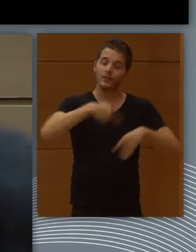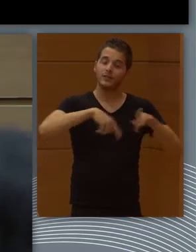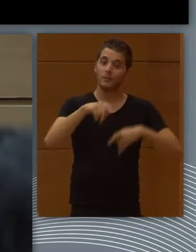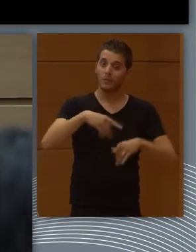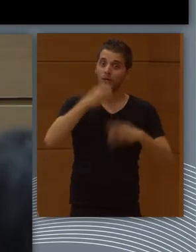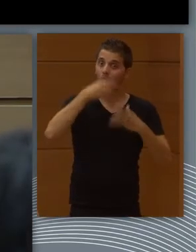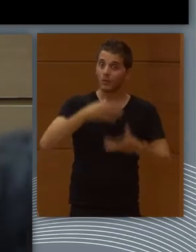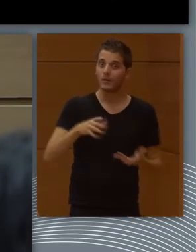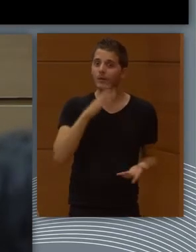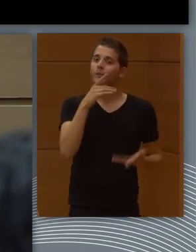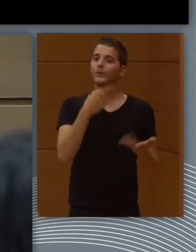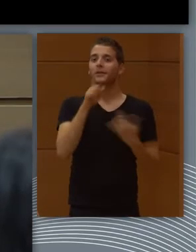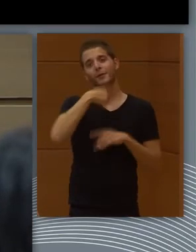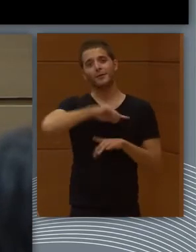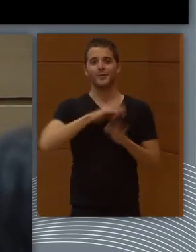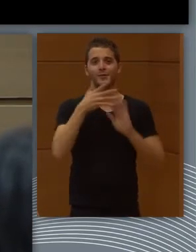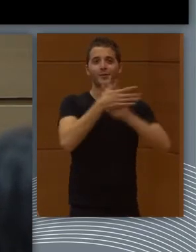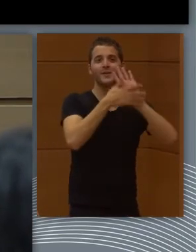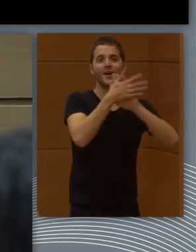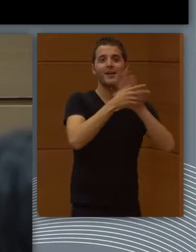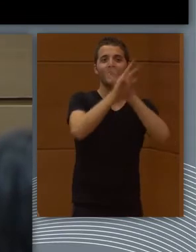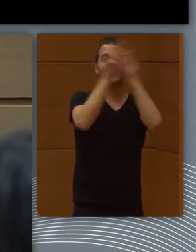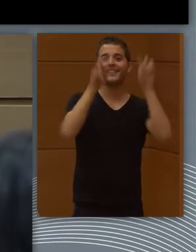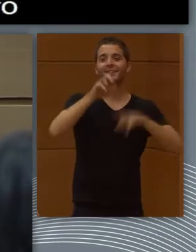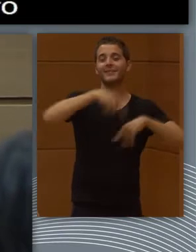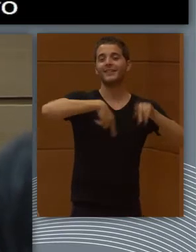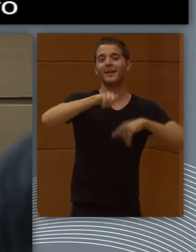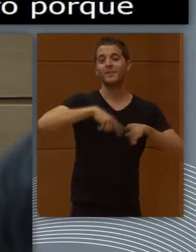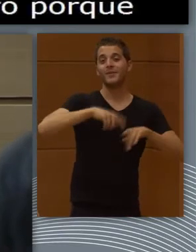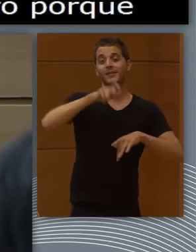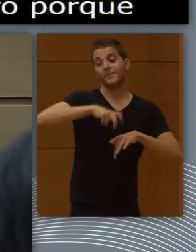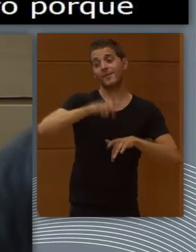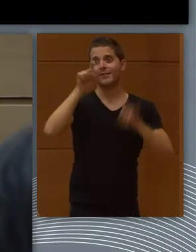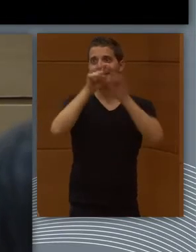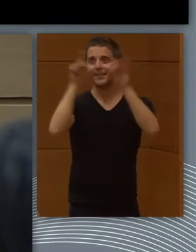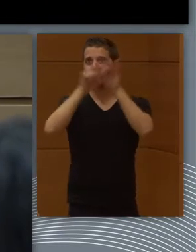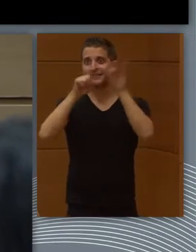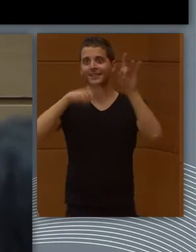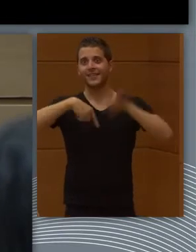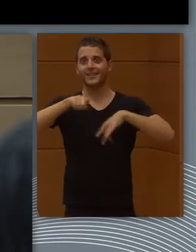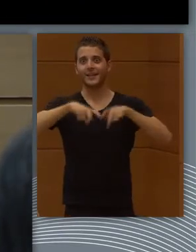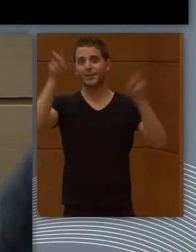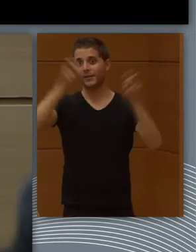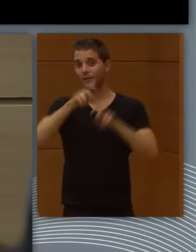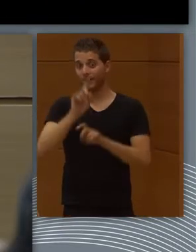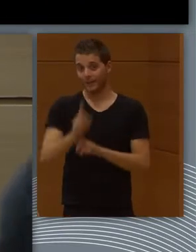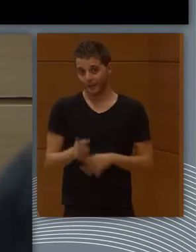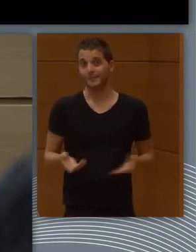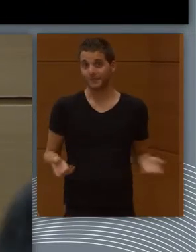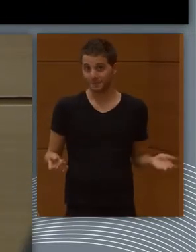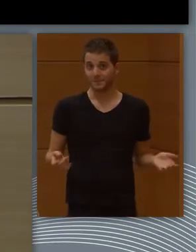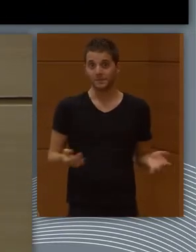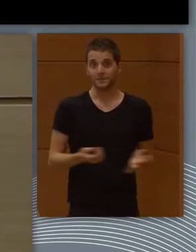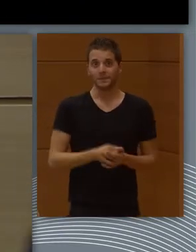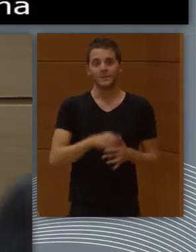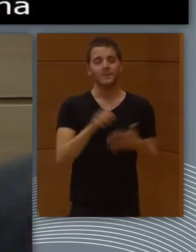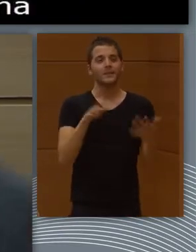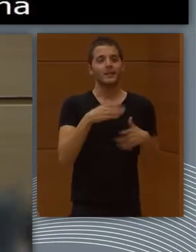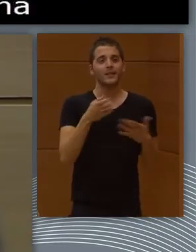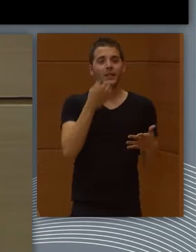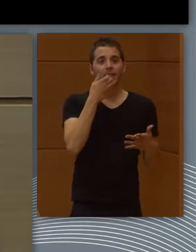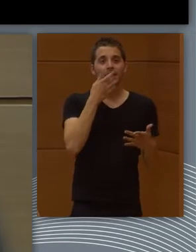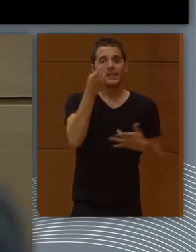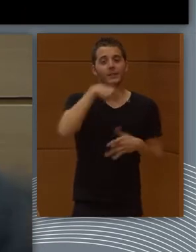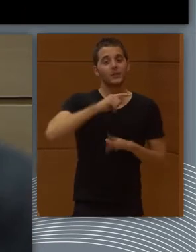a hablar de transporte sin tener aquí pues, a una empresa que gestiona el propio transporte. Si os parece, para